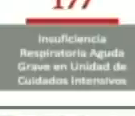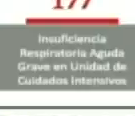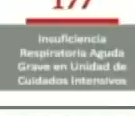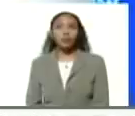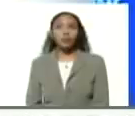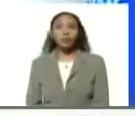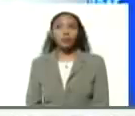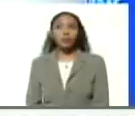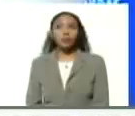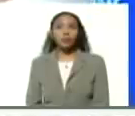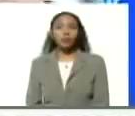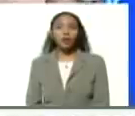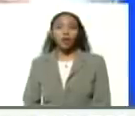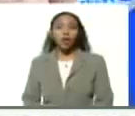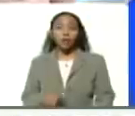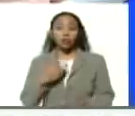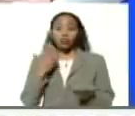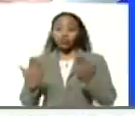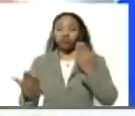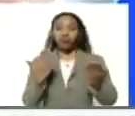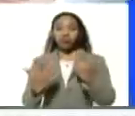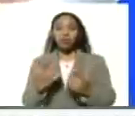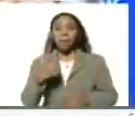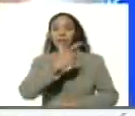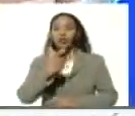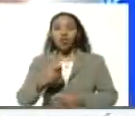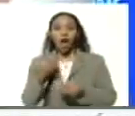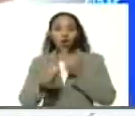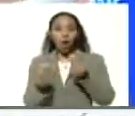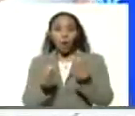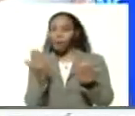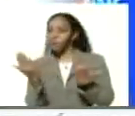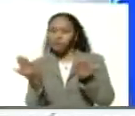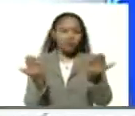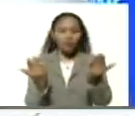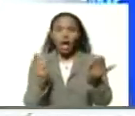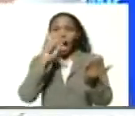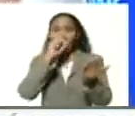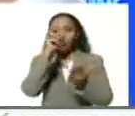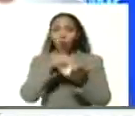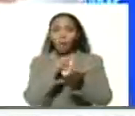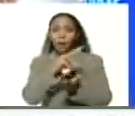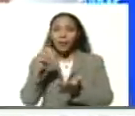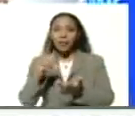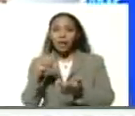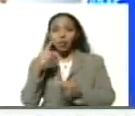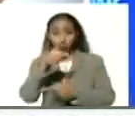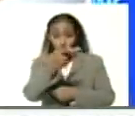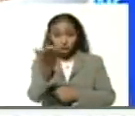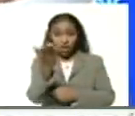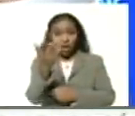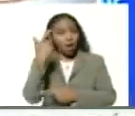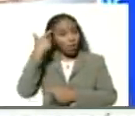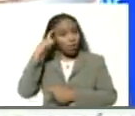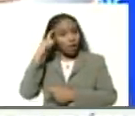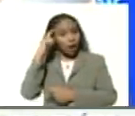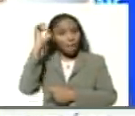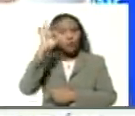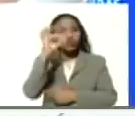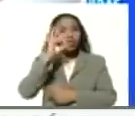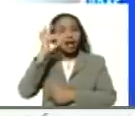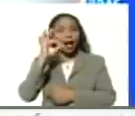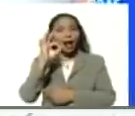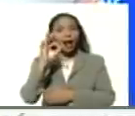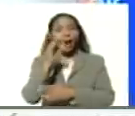condición actual de los pacientes con la condición de los pacientes en el año 2020, ustedes recordarán que la tasa en los casos